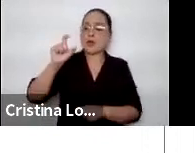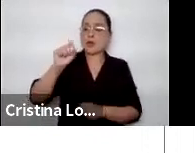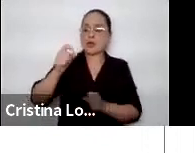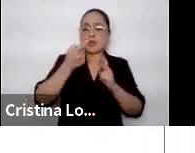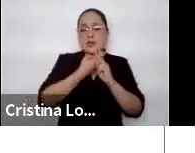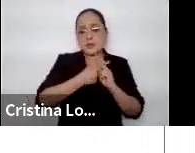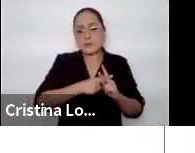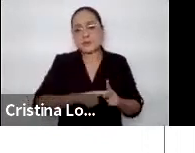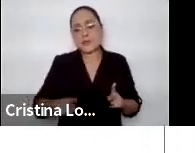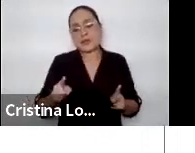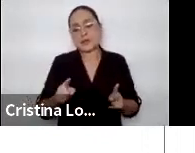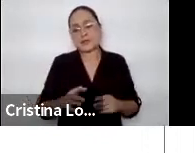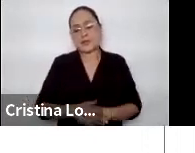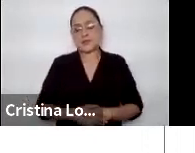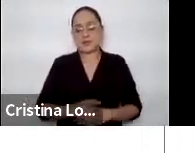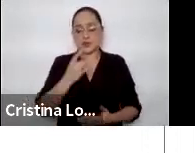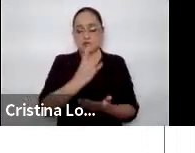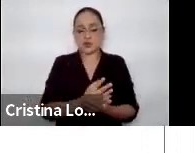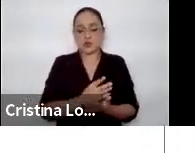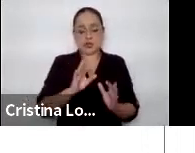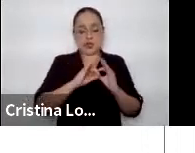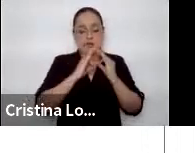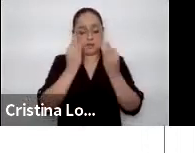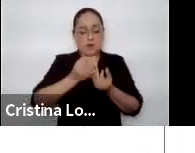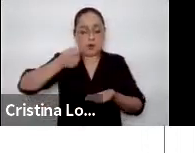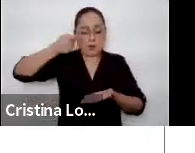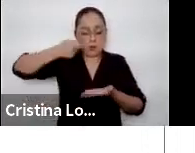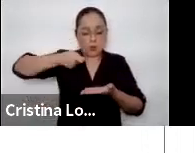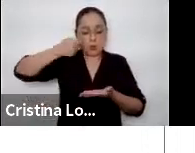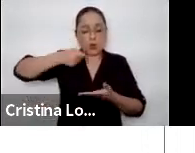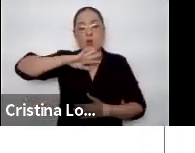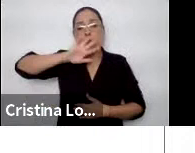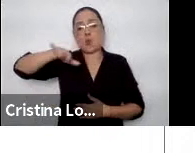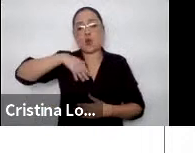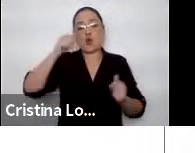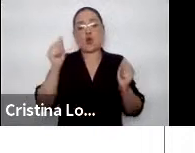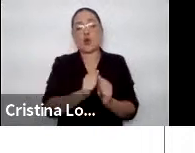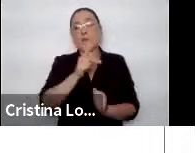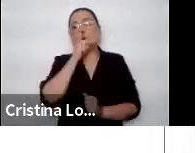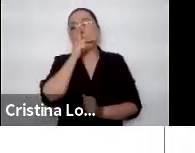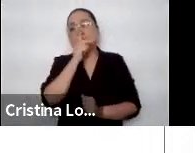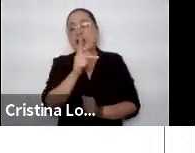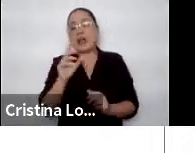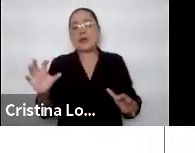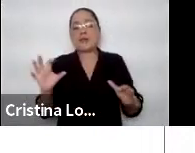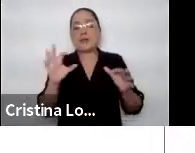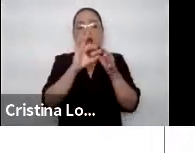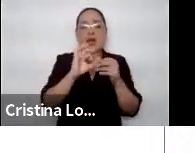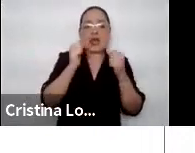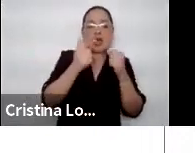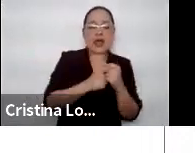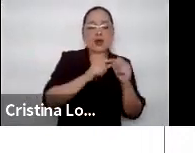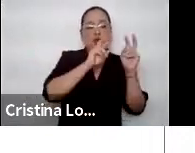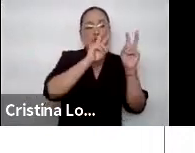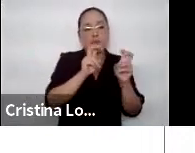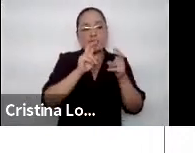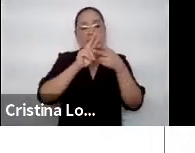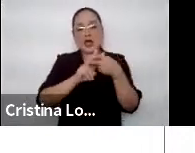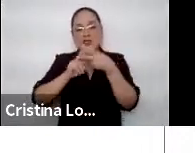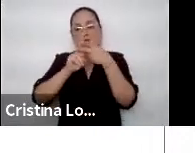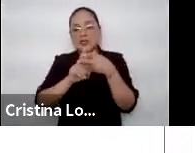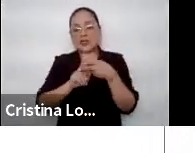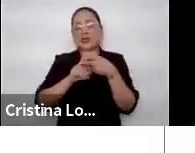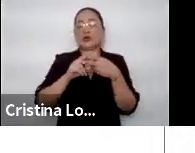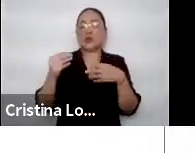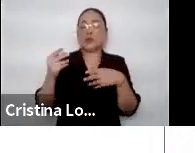Entonces, únicamente a través del buscador específico, con palabras, voces, operadores lógicos, comillas y asterisco,